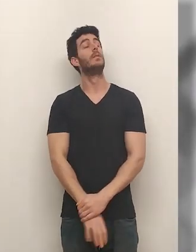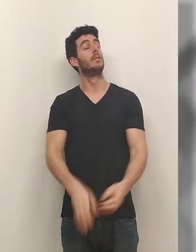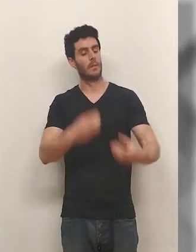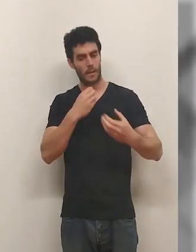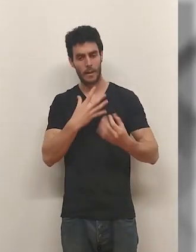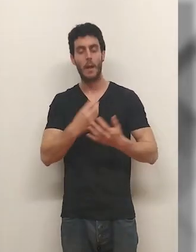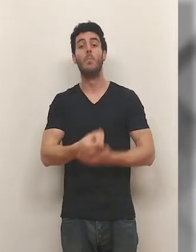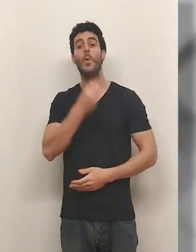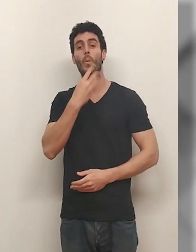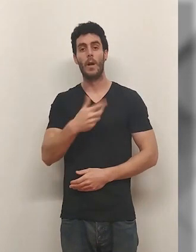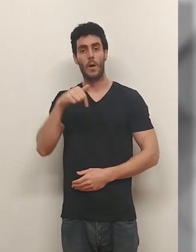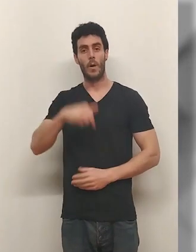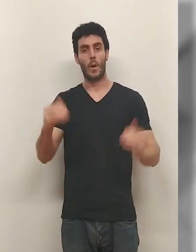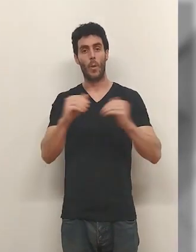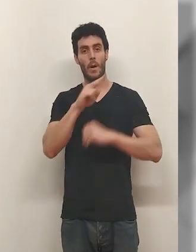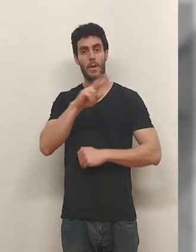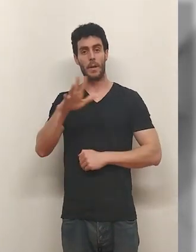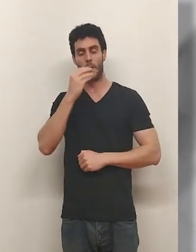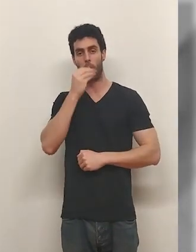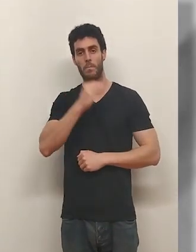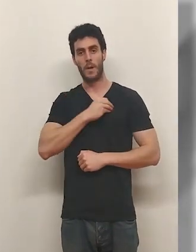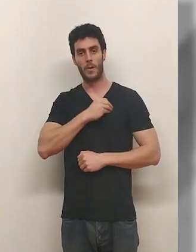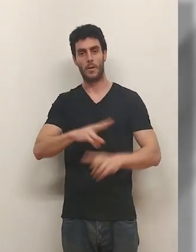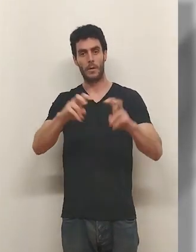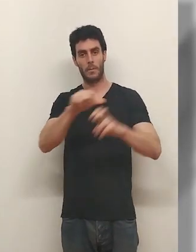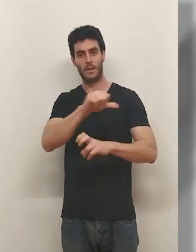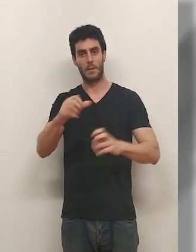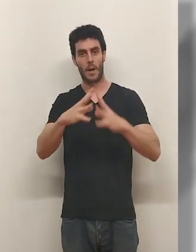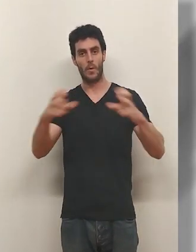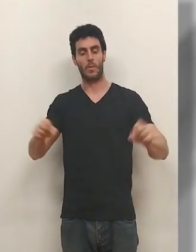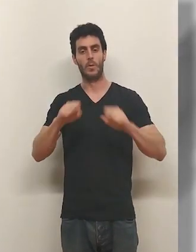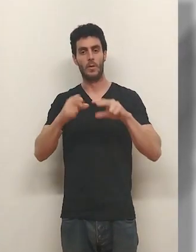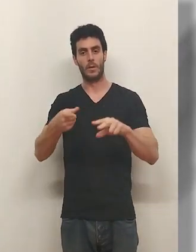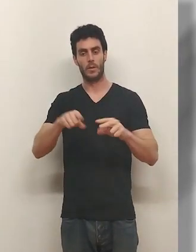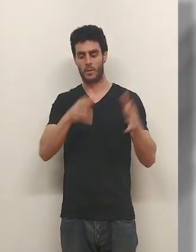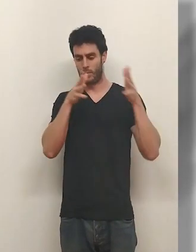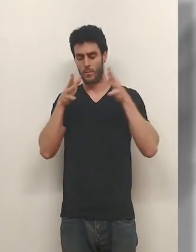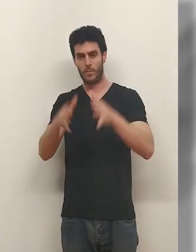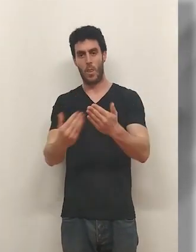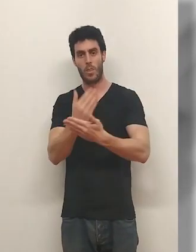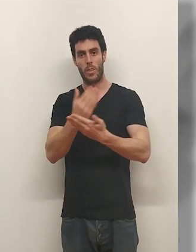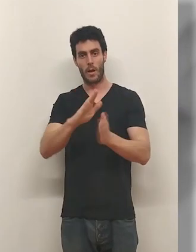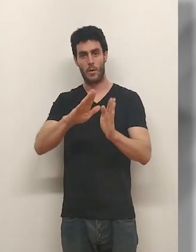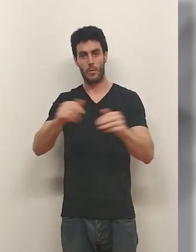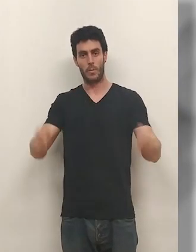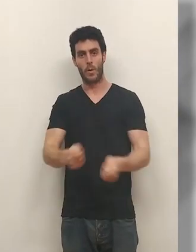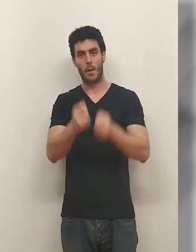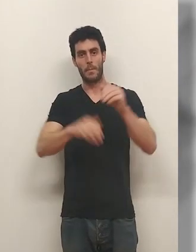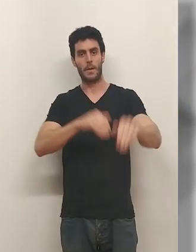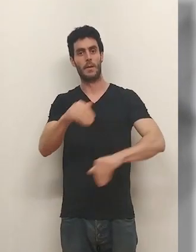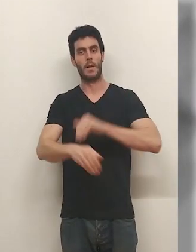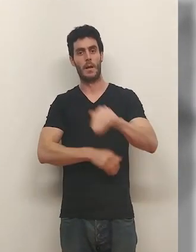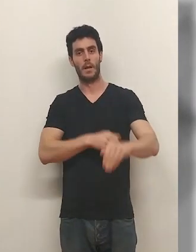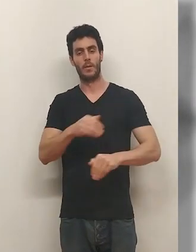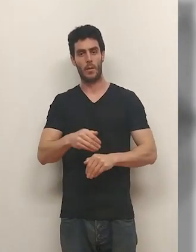¿Qué tal, señoras y señores? Muy buenas. Es jueves 25 de mayo y, además de la Semana Sin Humo, estamos inmersos en los últimos días de la campaña electoral.